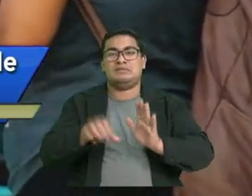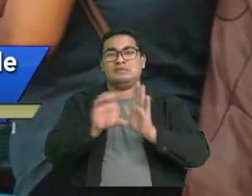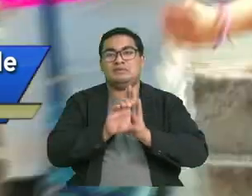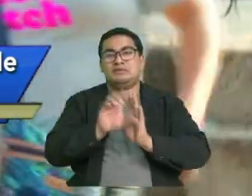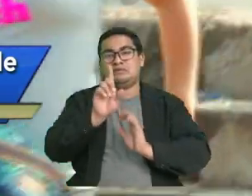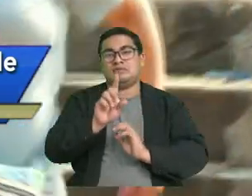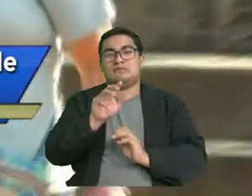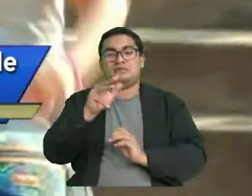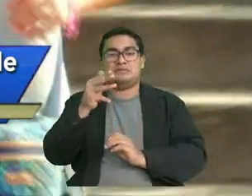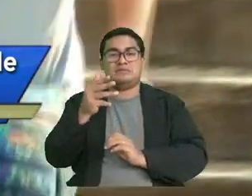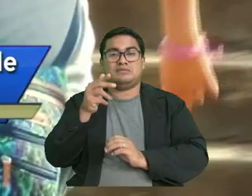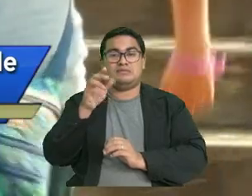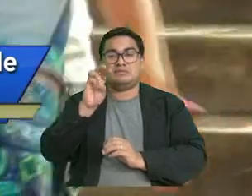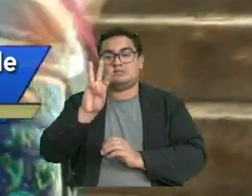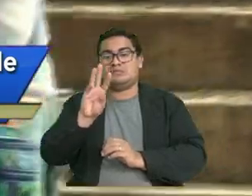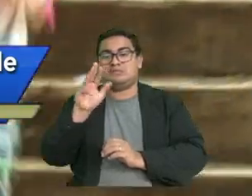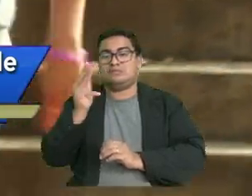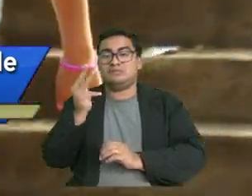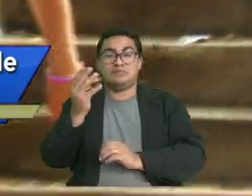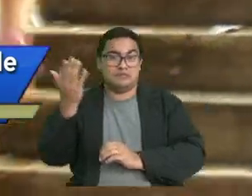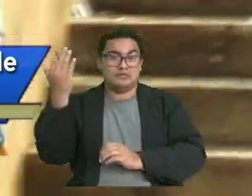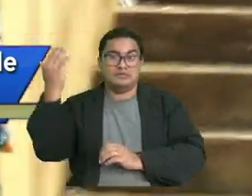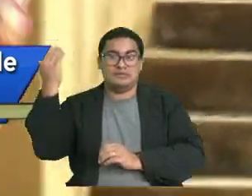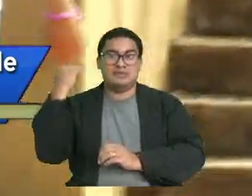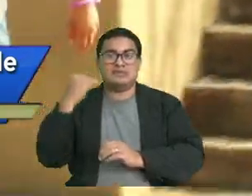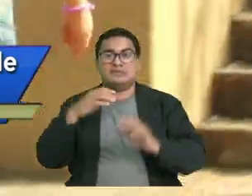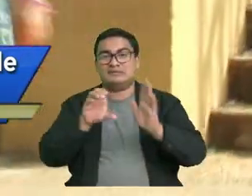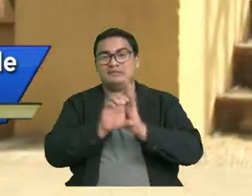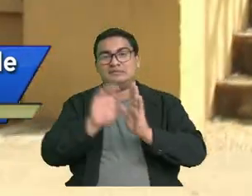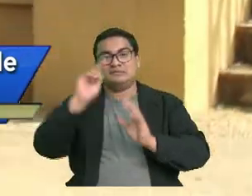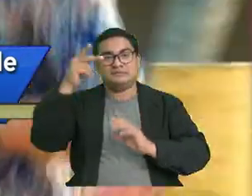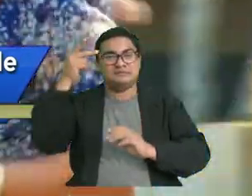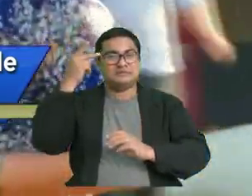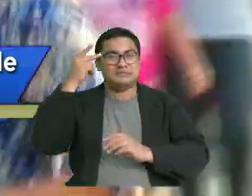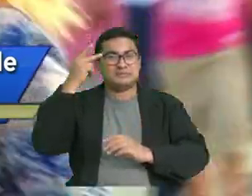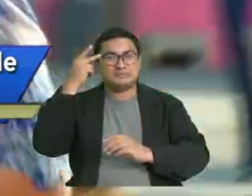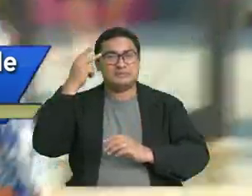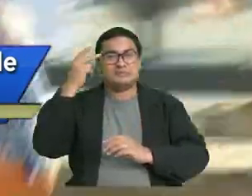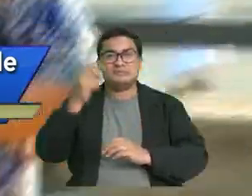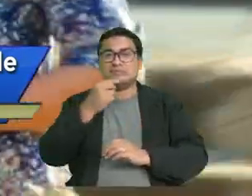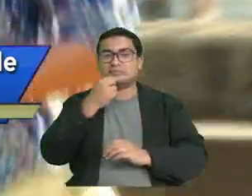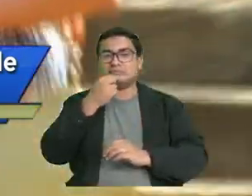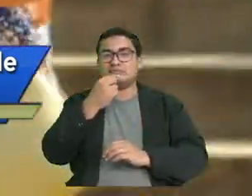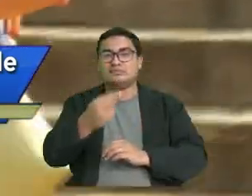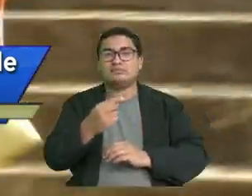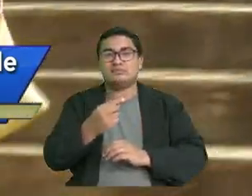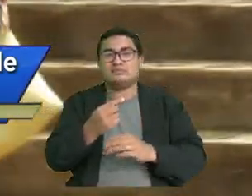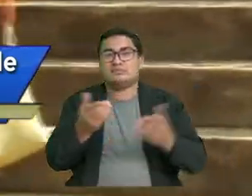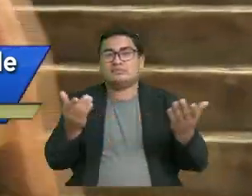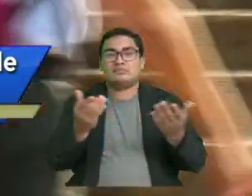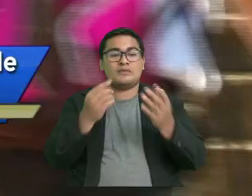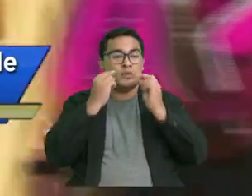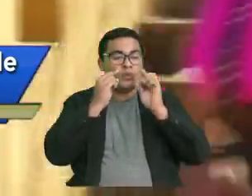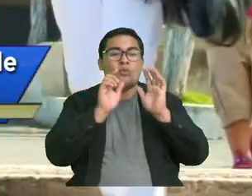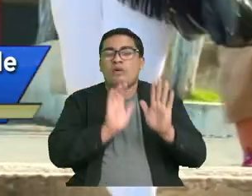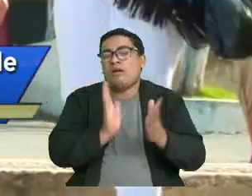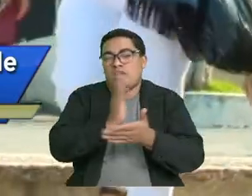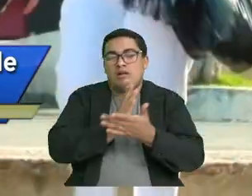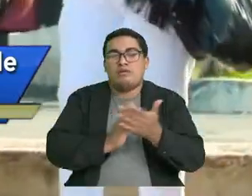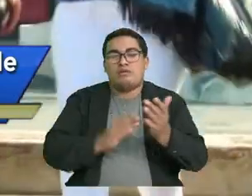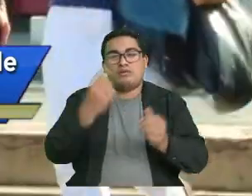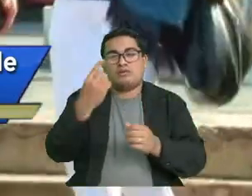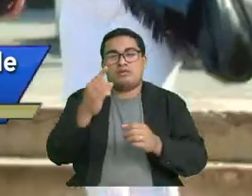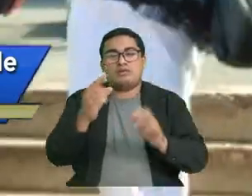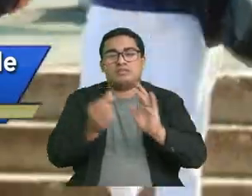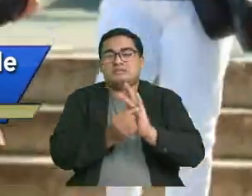de 1939, esta Constitución vino a proteger algunos derechos como